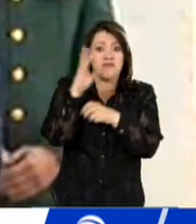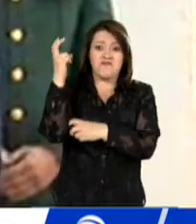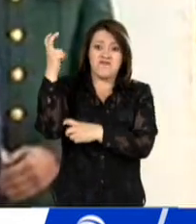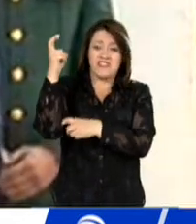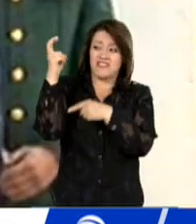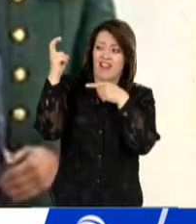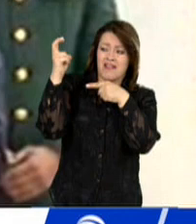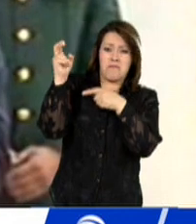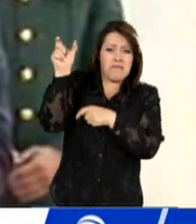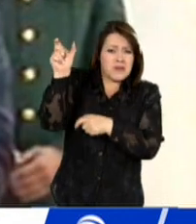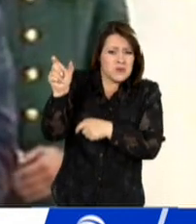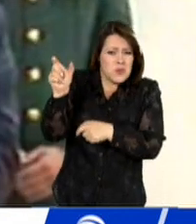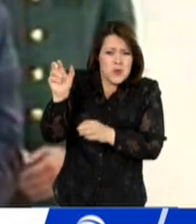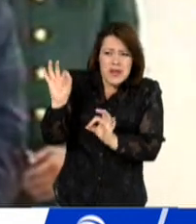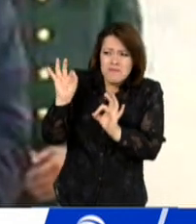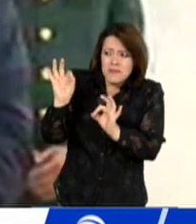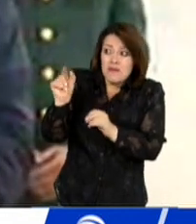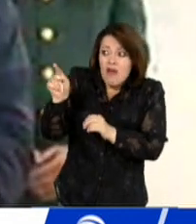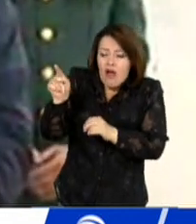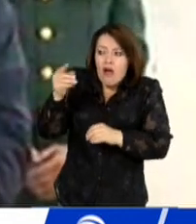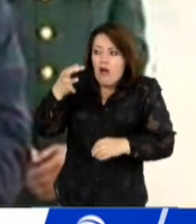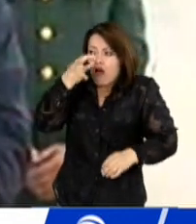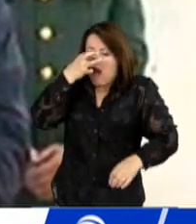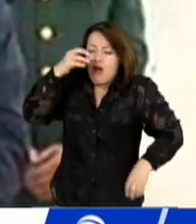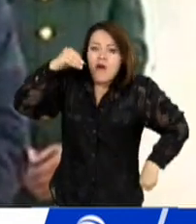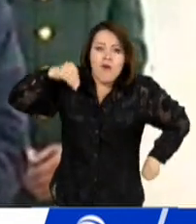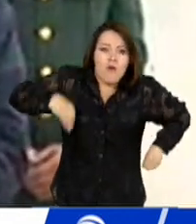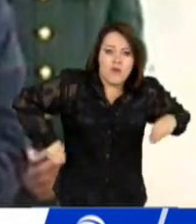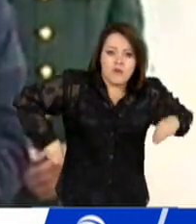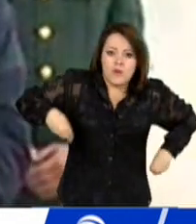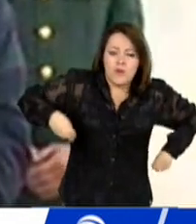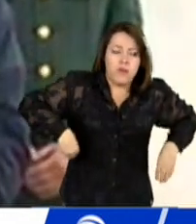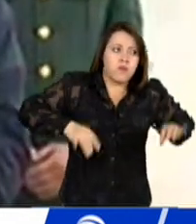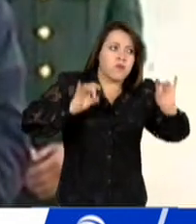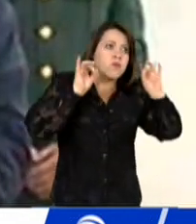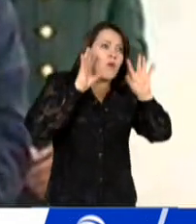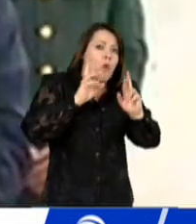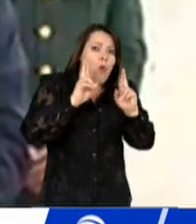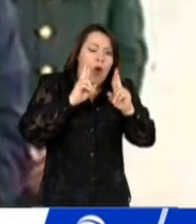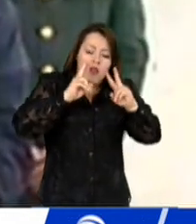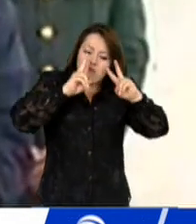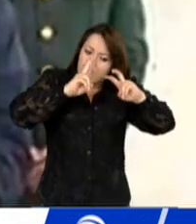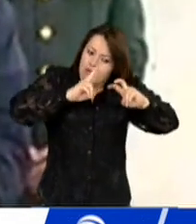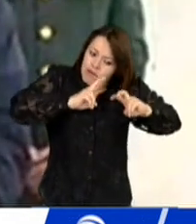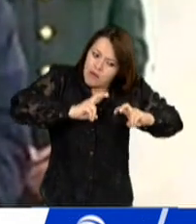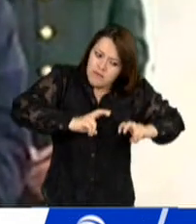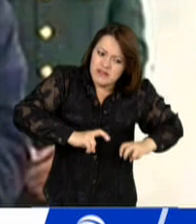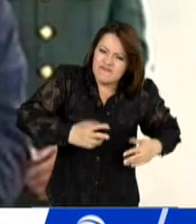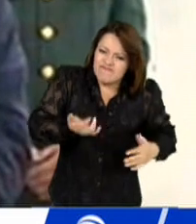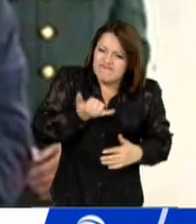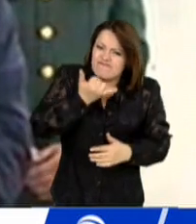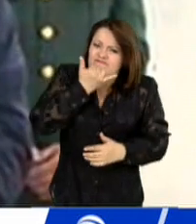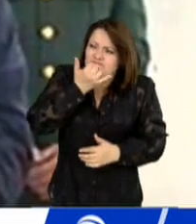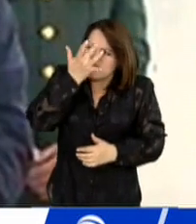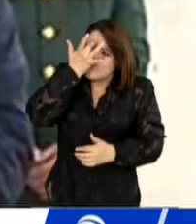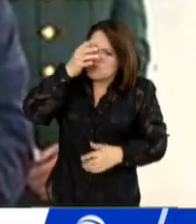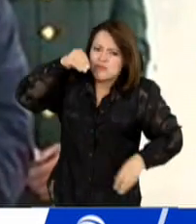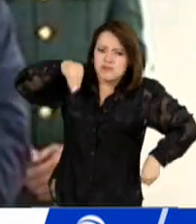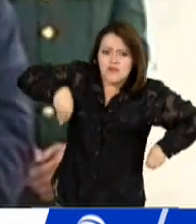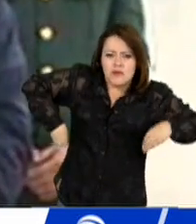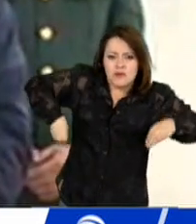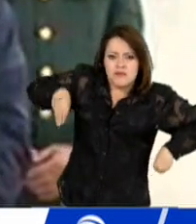Es un caso de corrupción lamentable y se tiene que aclarar y se tiene que llegar hasta las últimas consecuencias.